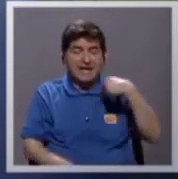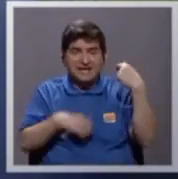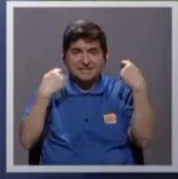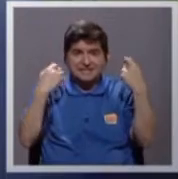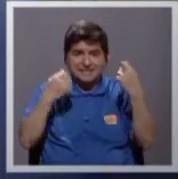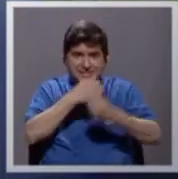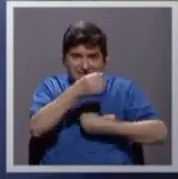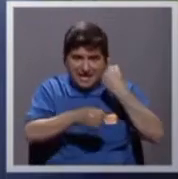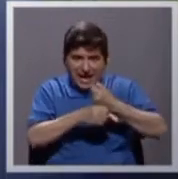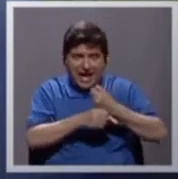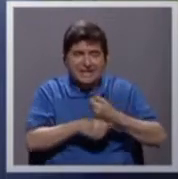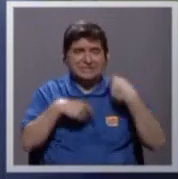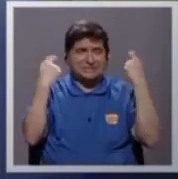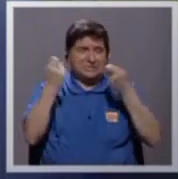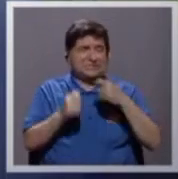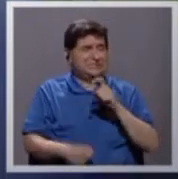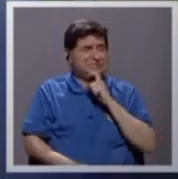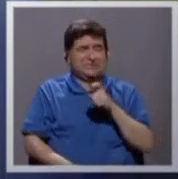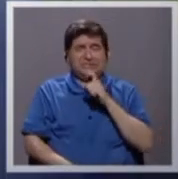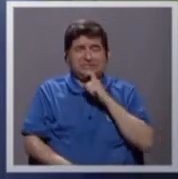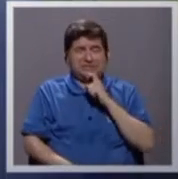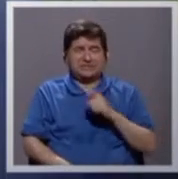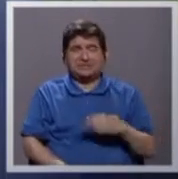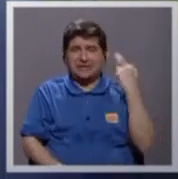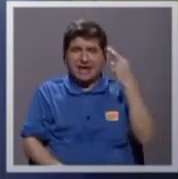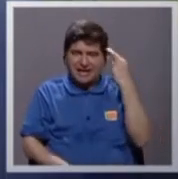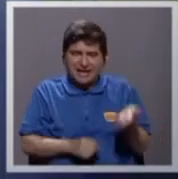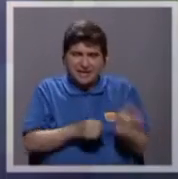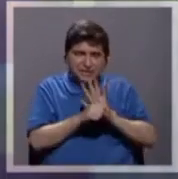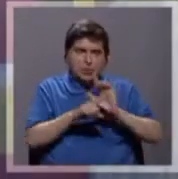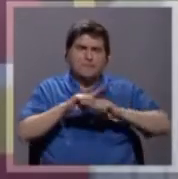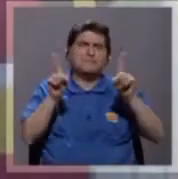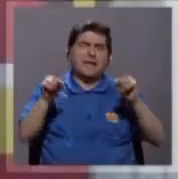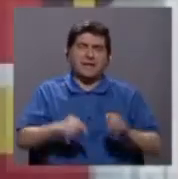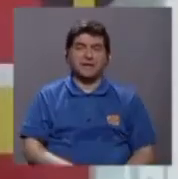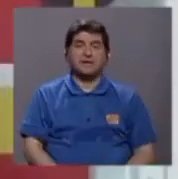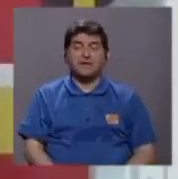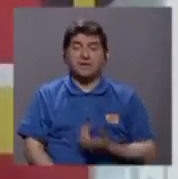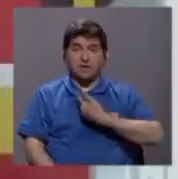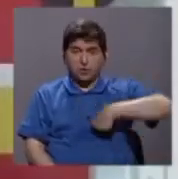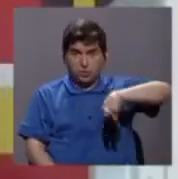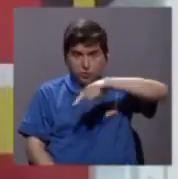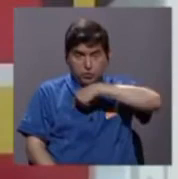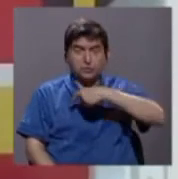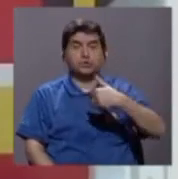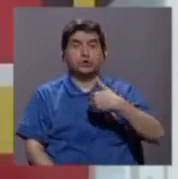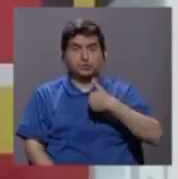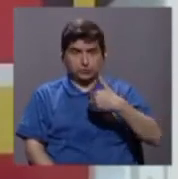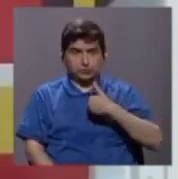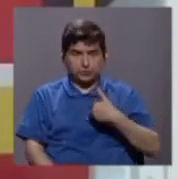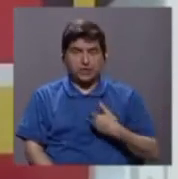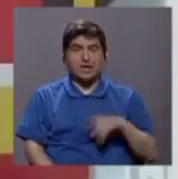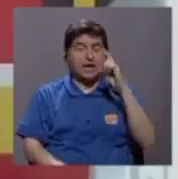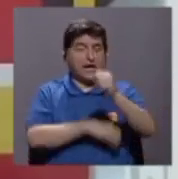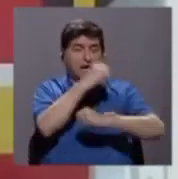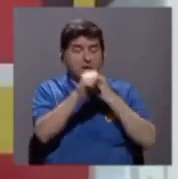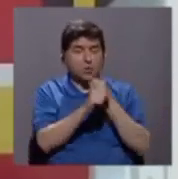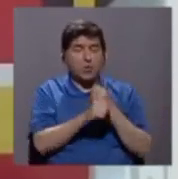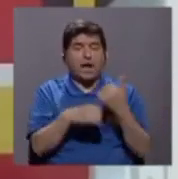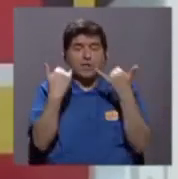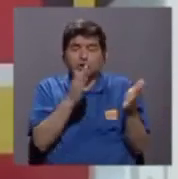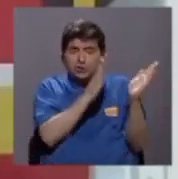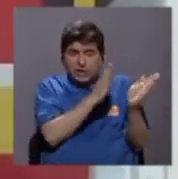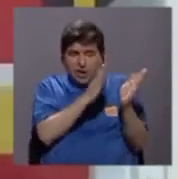celebraciones todas son muy complicadas por COVID, Sí. pero por favor. Nosotros teníamos todo un año